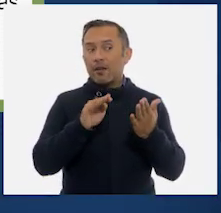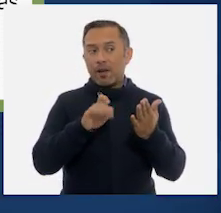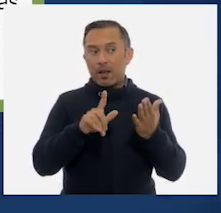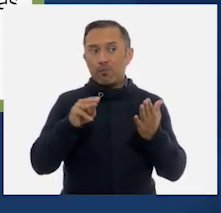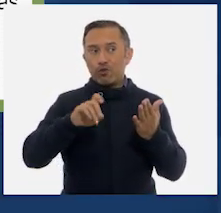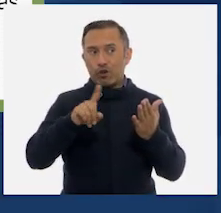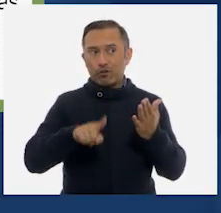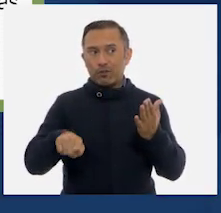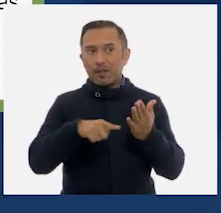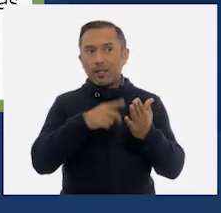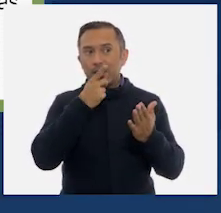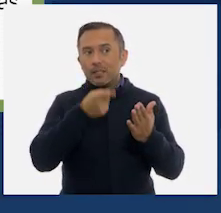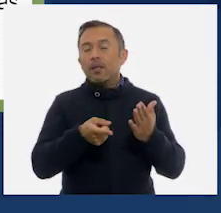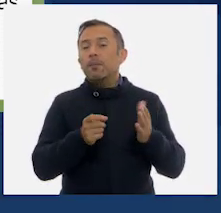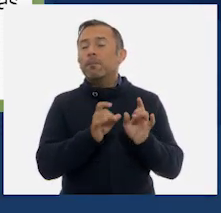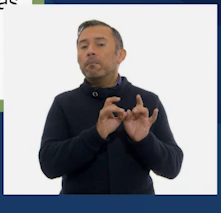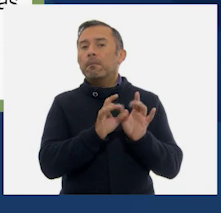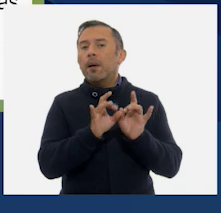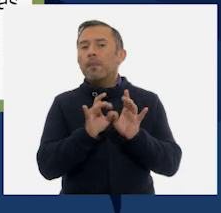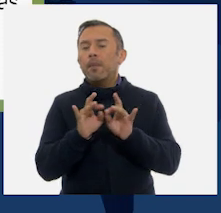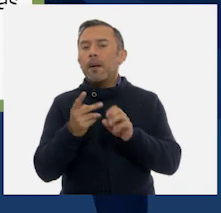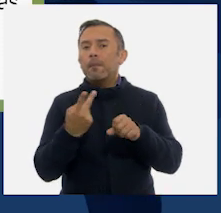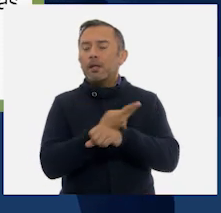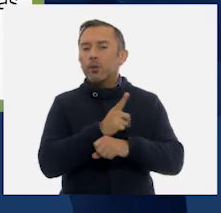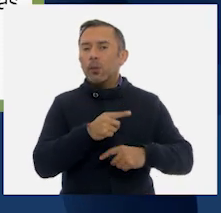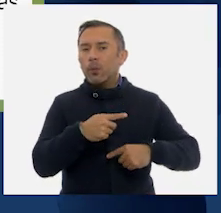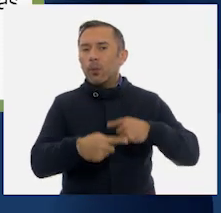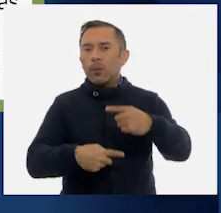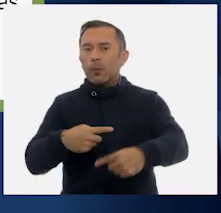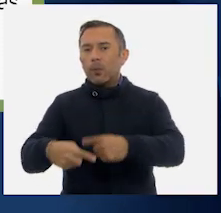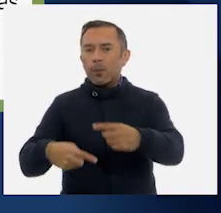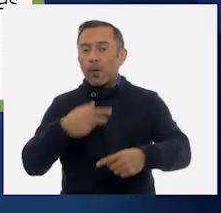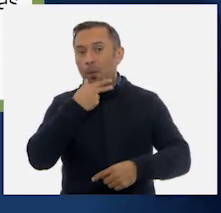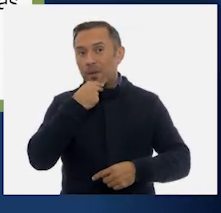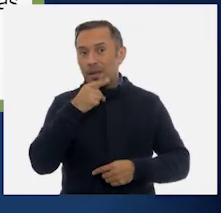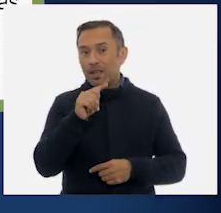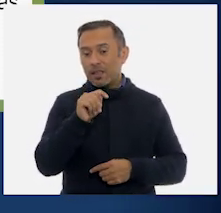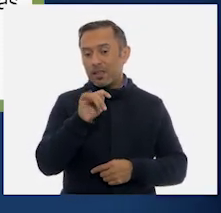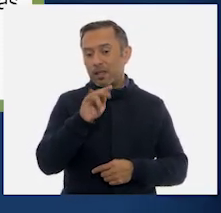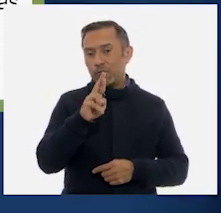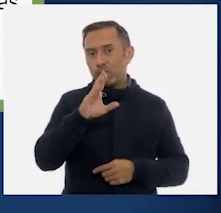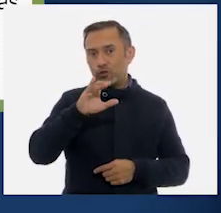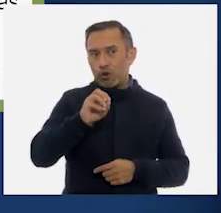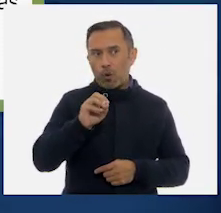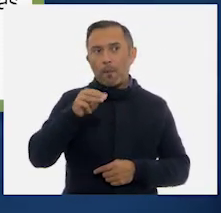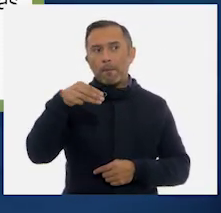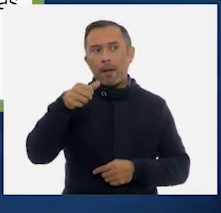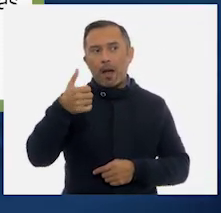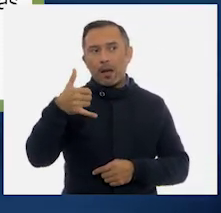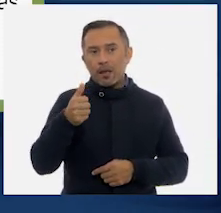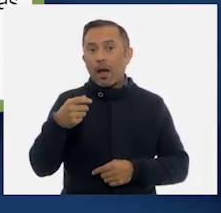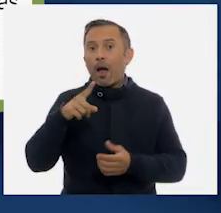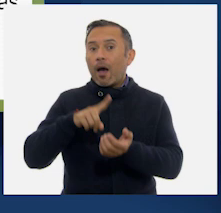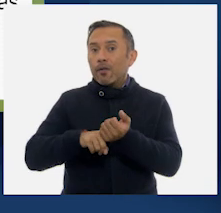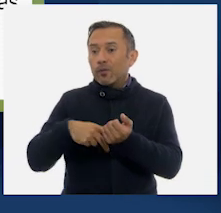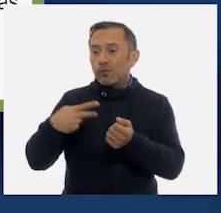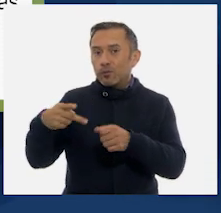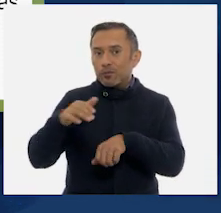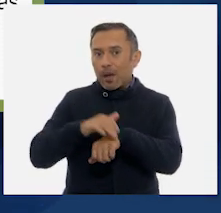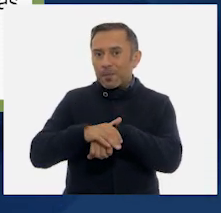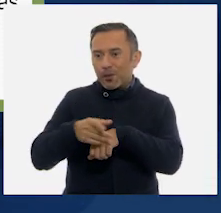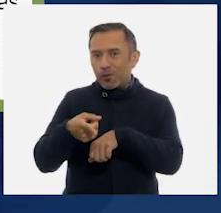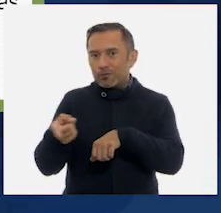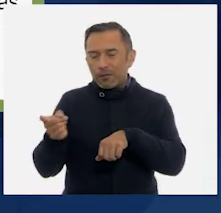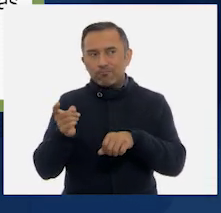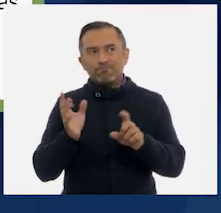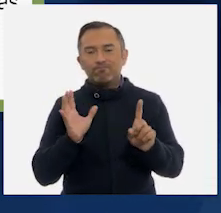sucesión de acontecimientos que se dieron cuando Tiburcio Maya y sus amigos se unieron a las tropas de Pancho Villa. Y aquí lo estamos